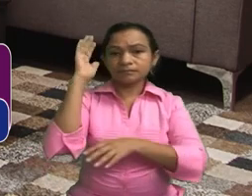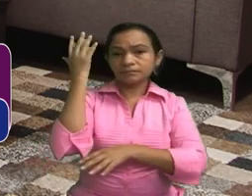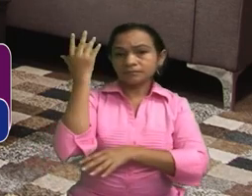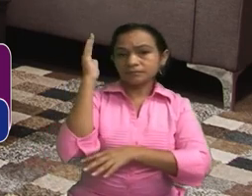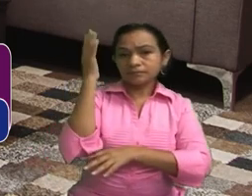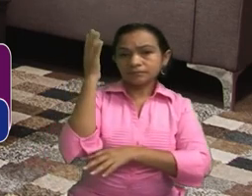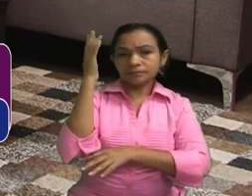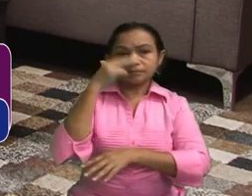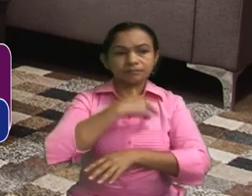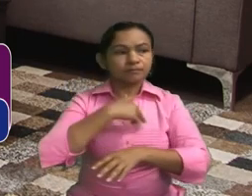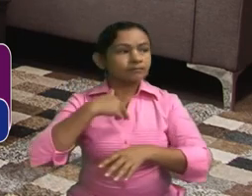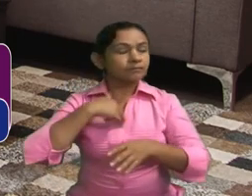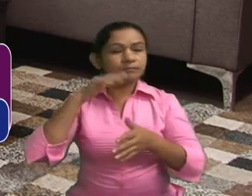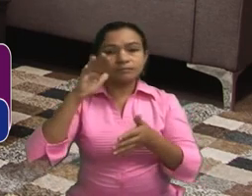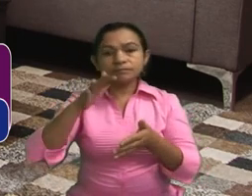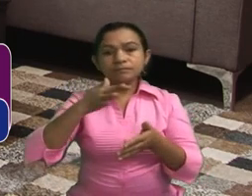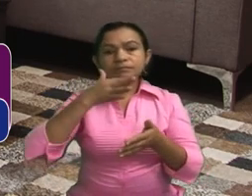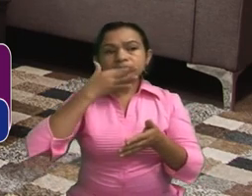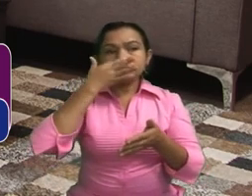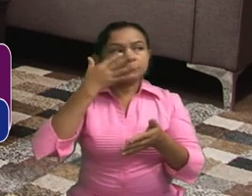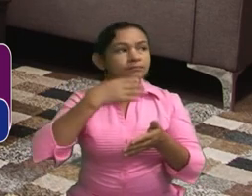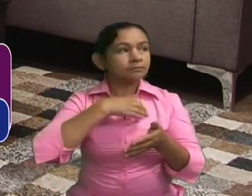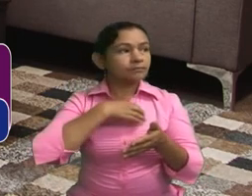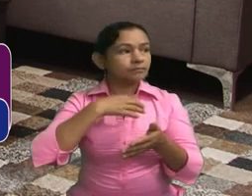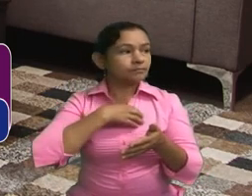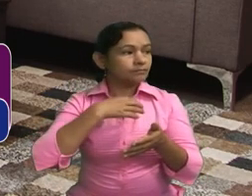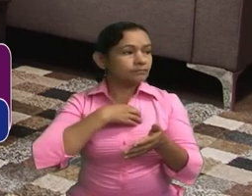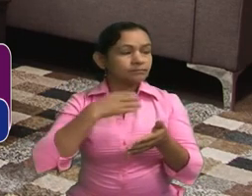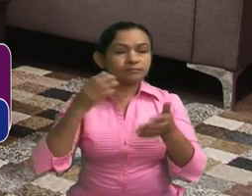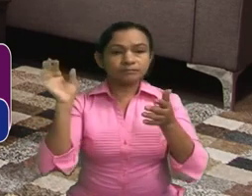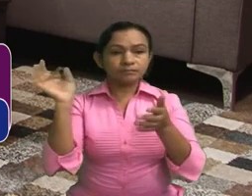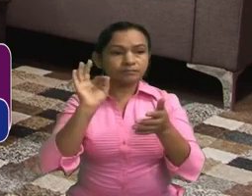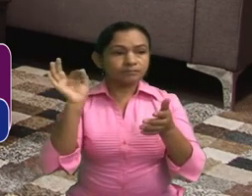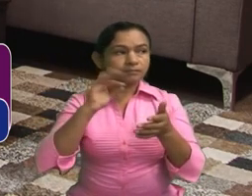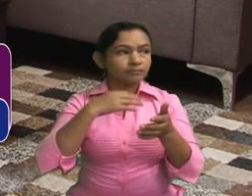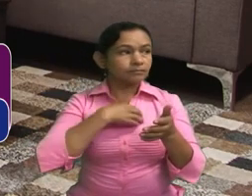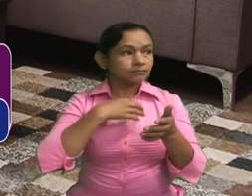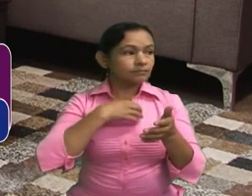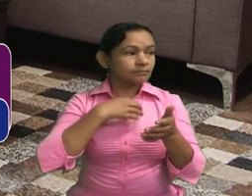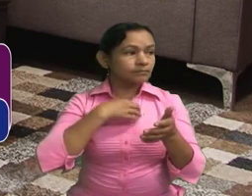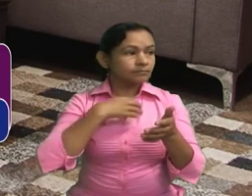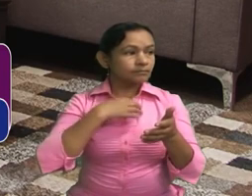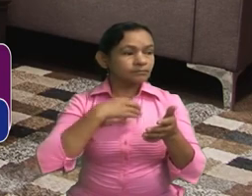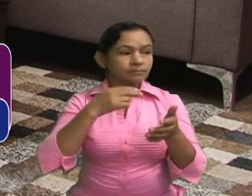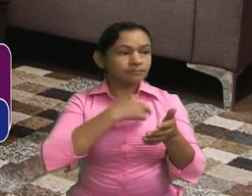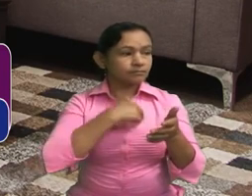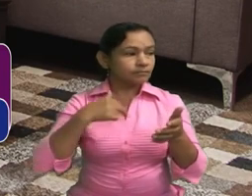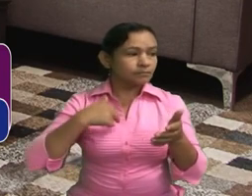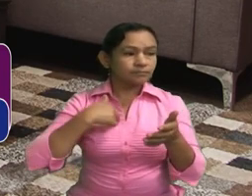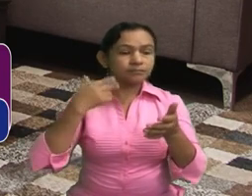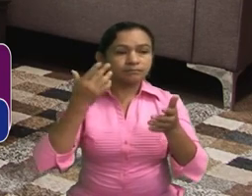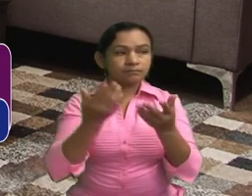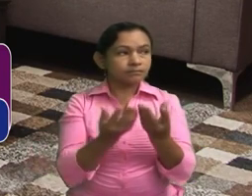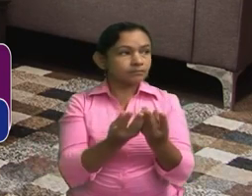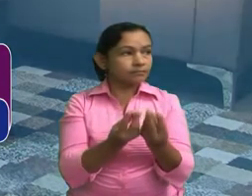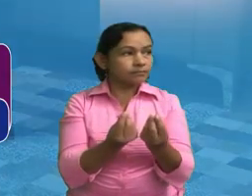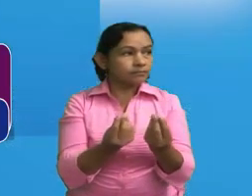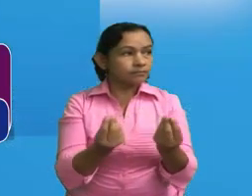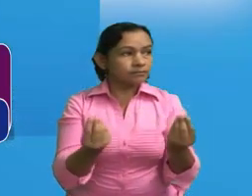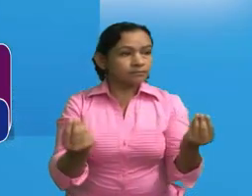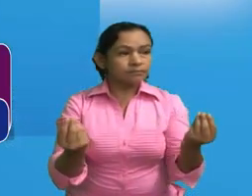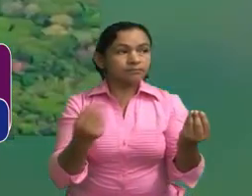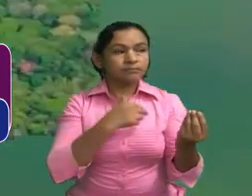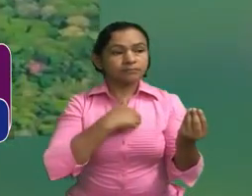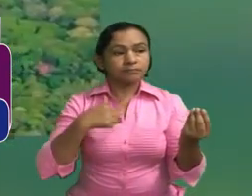es respirarlo a su manera y fijarlo en el suelo. ¿Por qué lo explico de